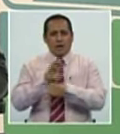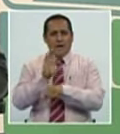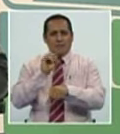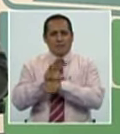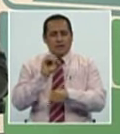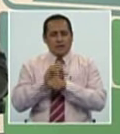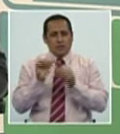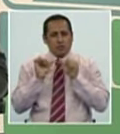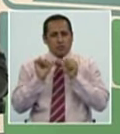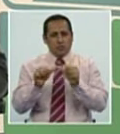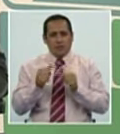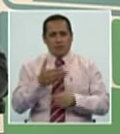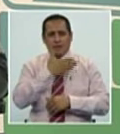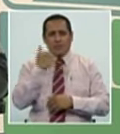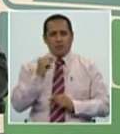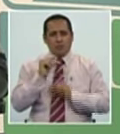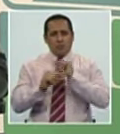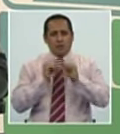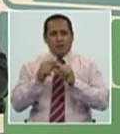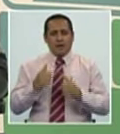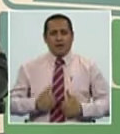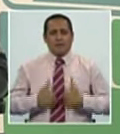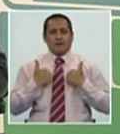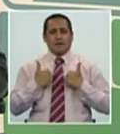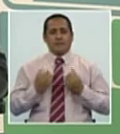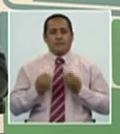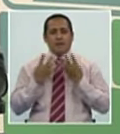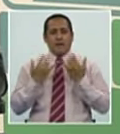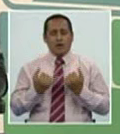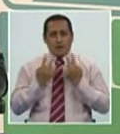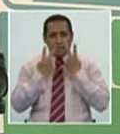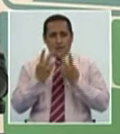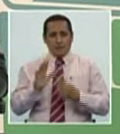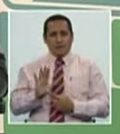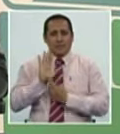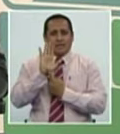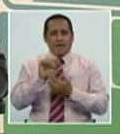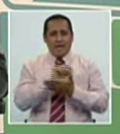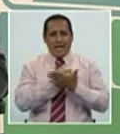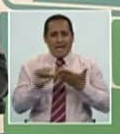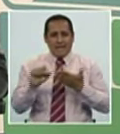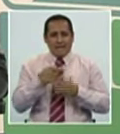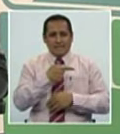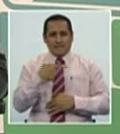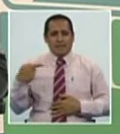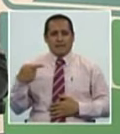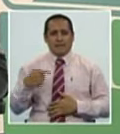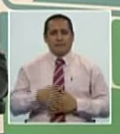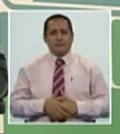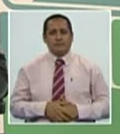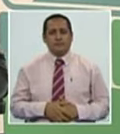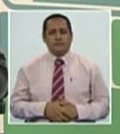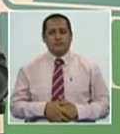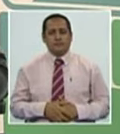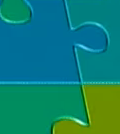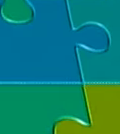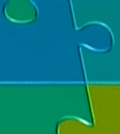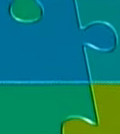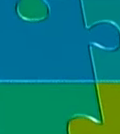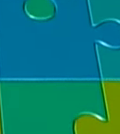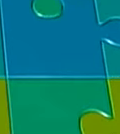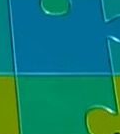a capacitarse para ir mejorando la calidad de vida. Y ahora vamos a presentar la agenda de la semana.